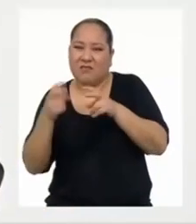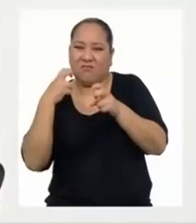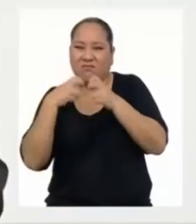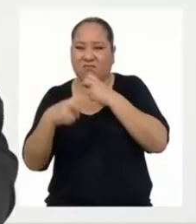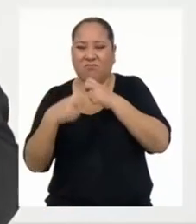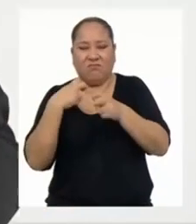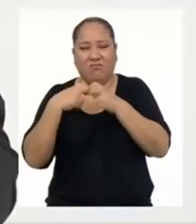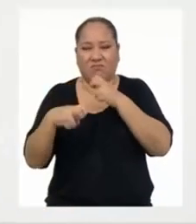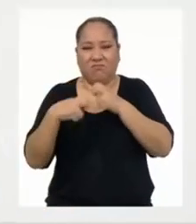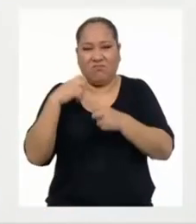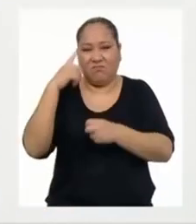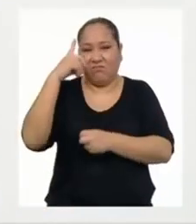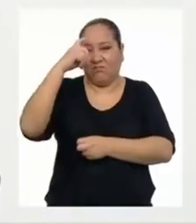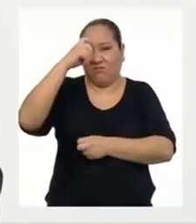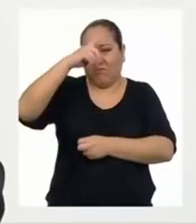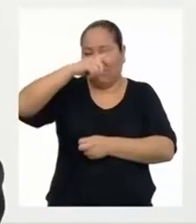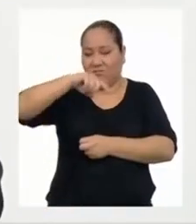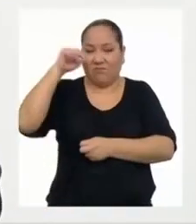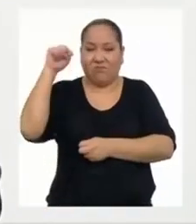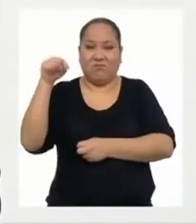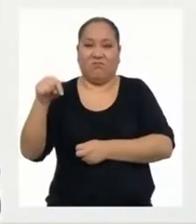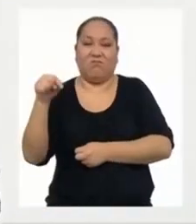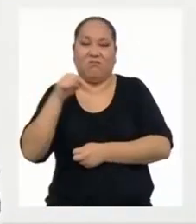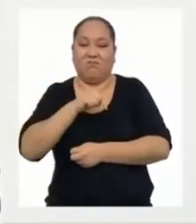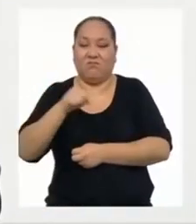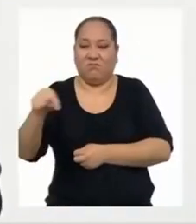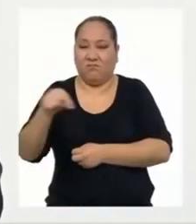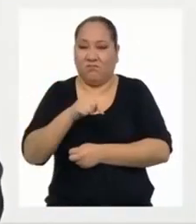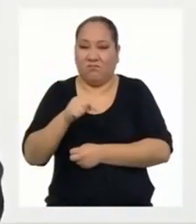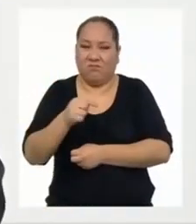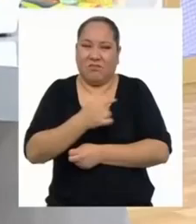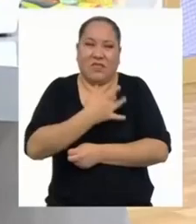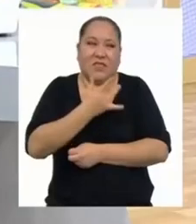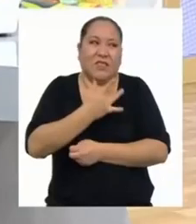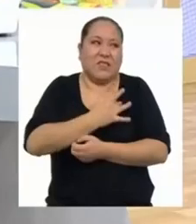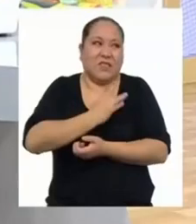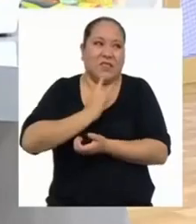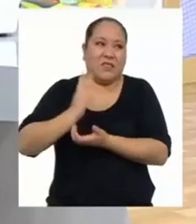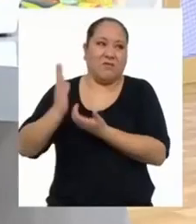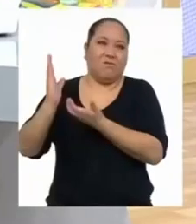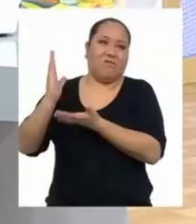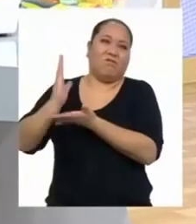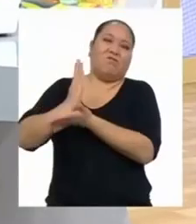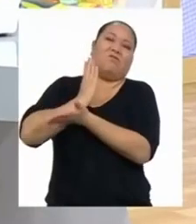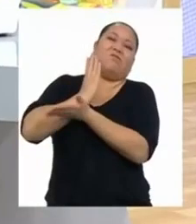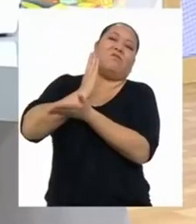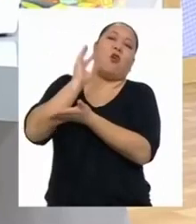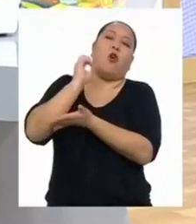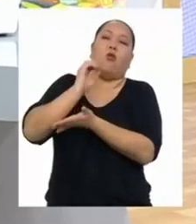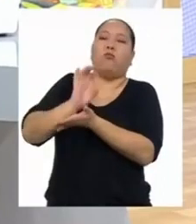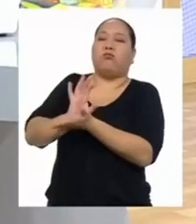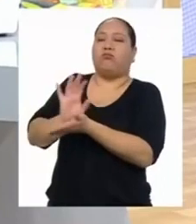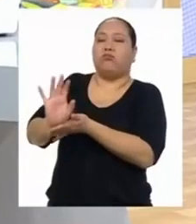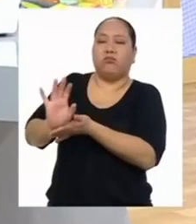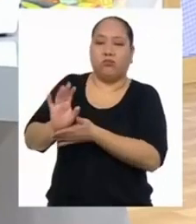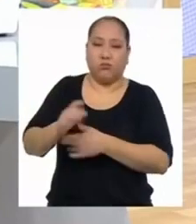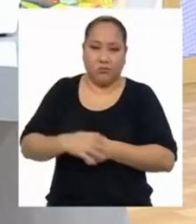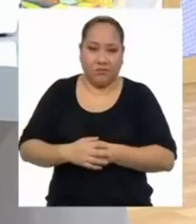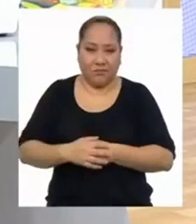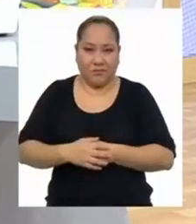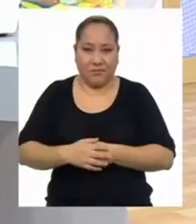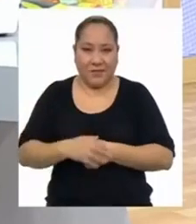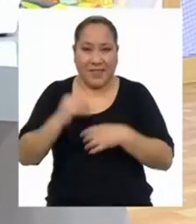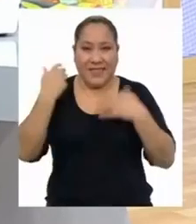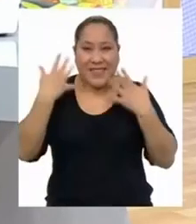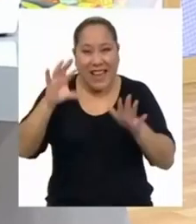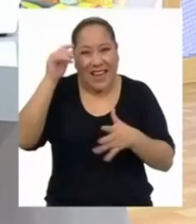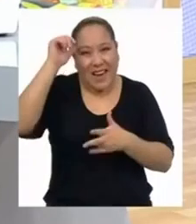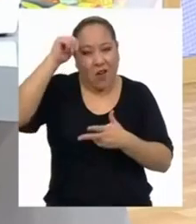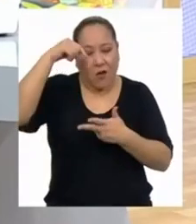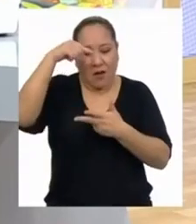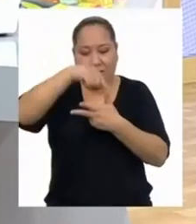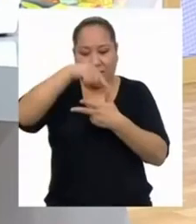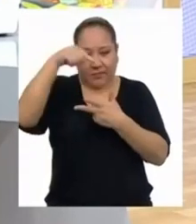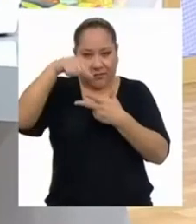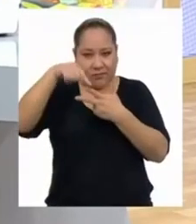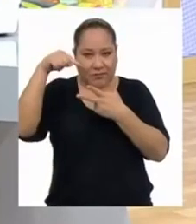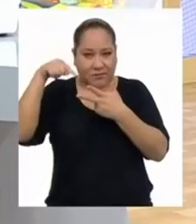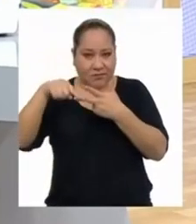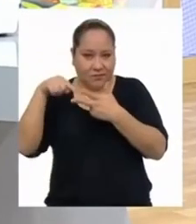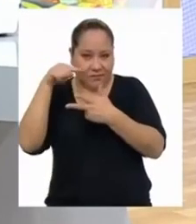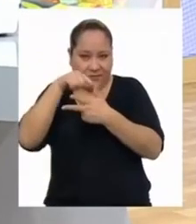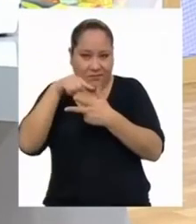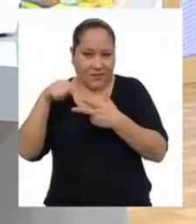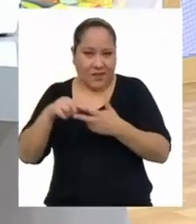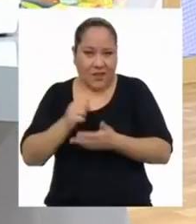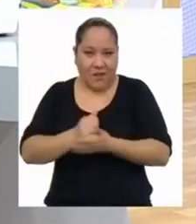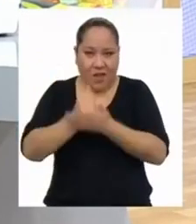que hacen que alguien se sienta rechazado. Ahora sí, ¿ya recuerdas esas 3 claves que pueden ser útiles en